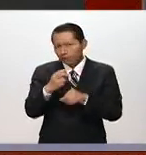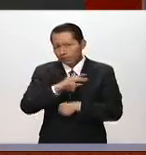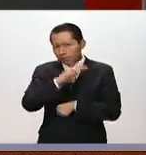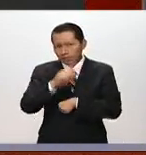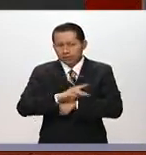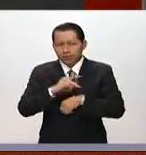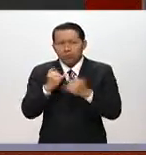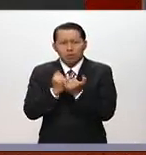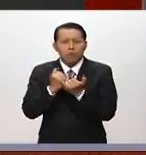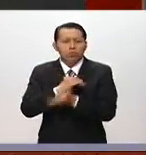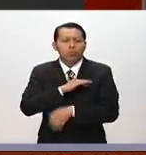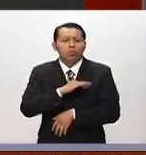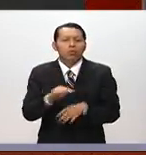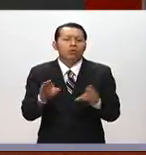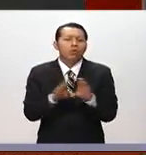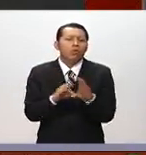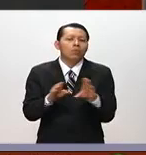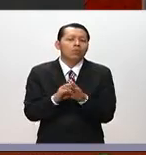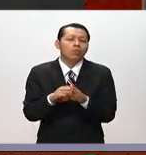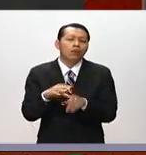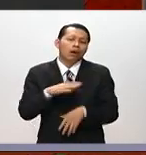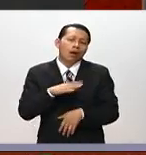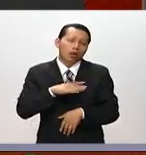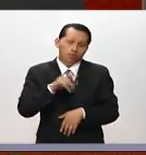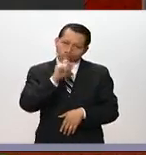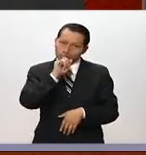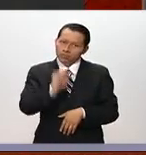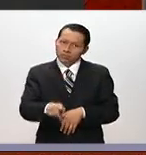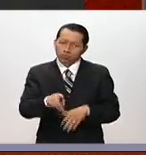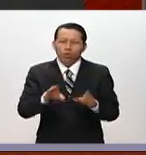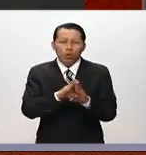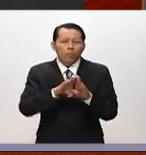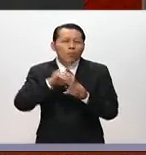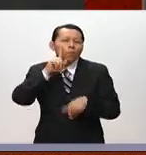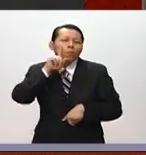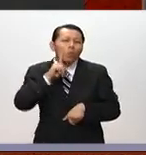y sobre todo de arriesgarte, en el caso tuyo como mujer,